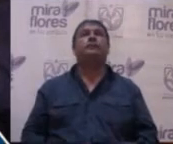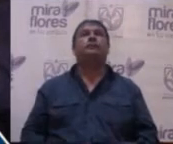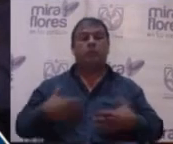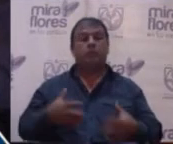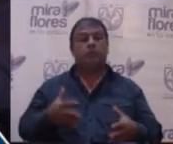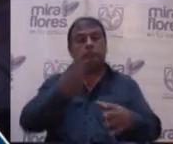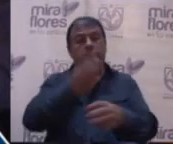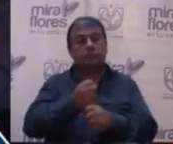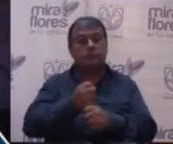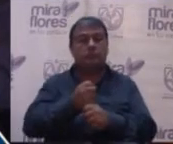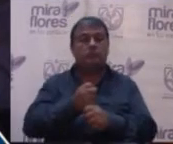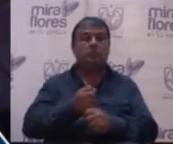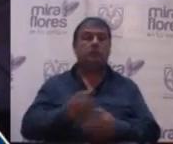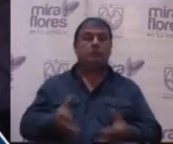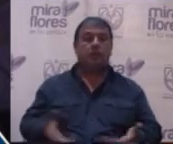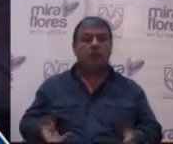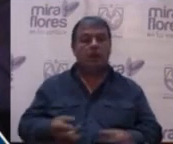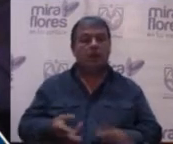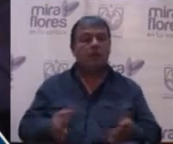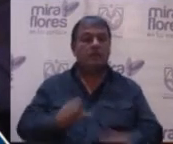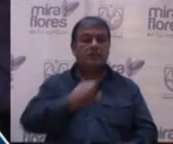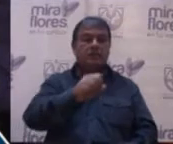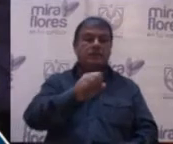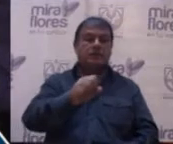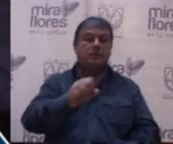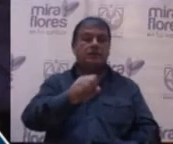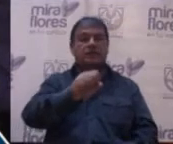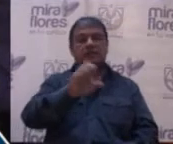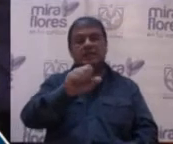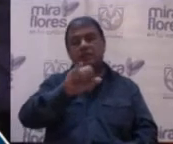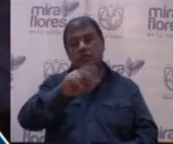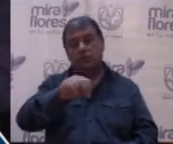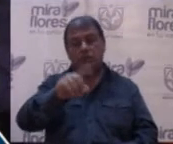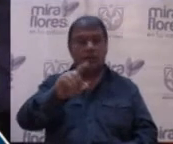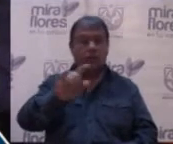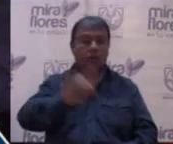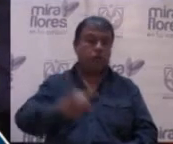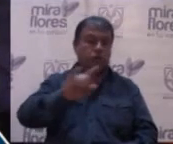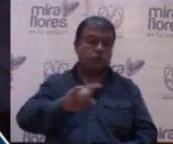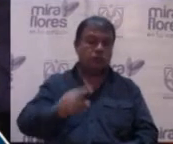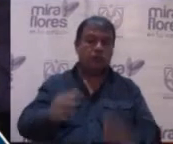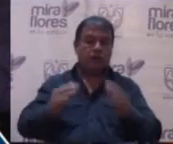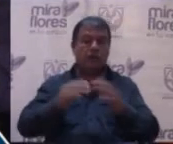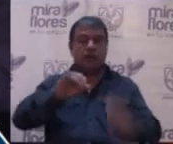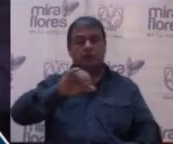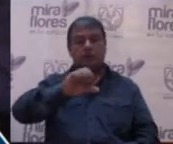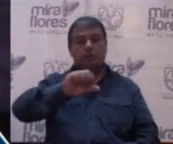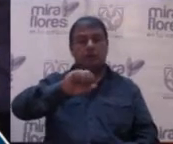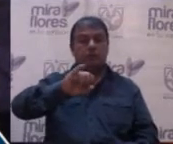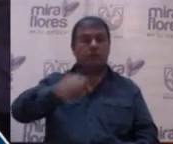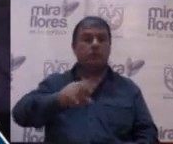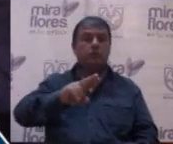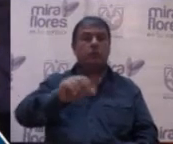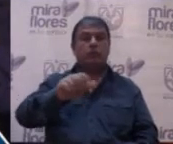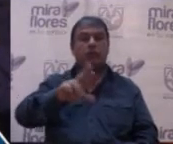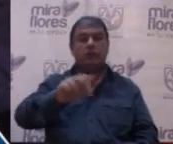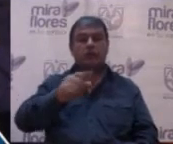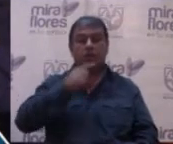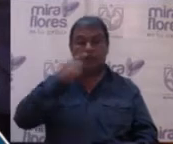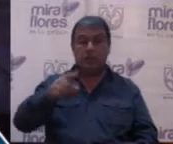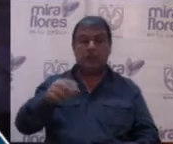obtener en cesión de uso la Casa Suárez, que está en situación de abandono. Nos informó que ese inmueble ha sido